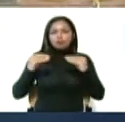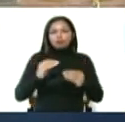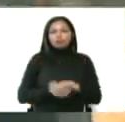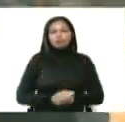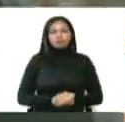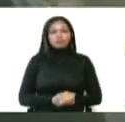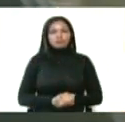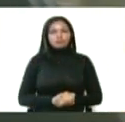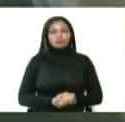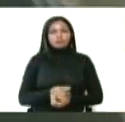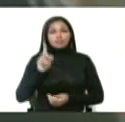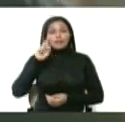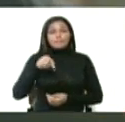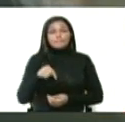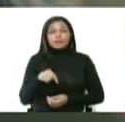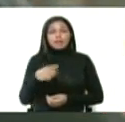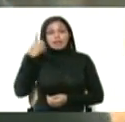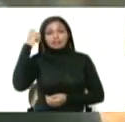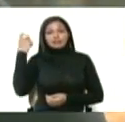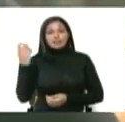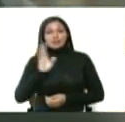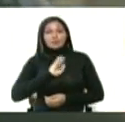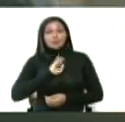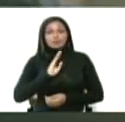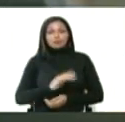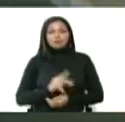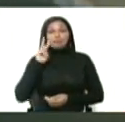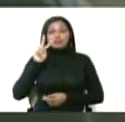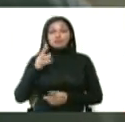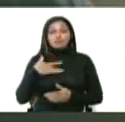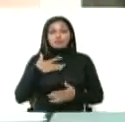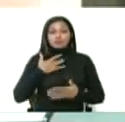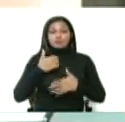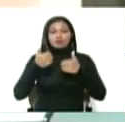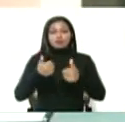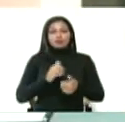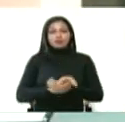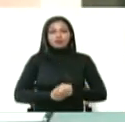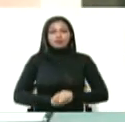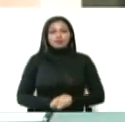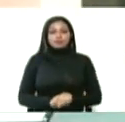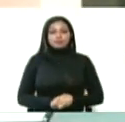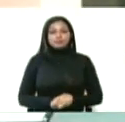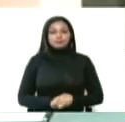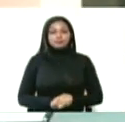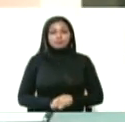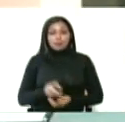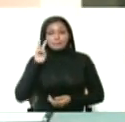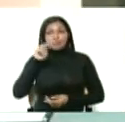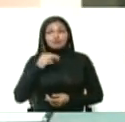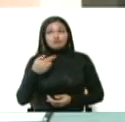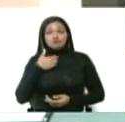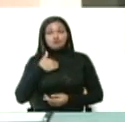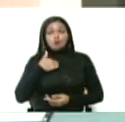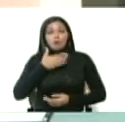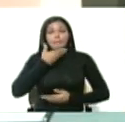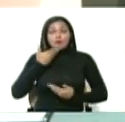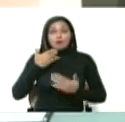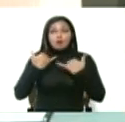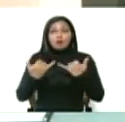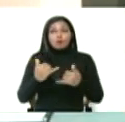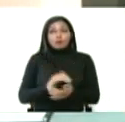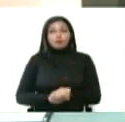Y es psiquiatra, es mi psiquiatra personal. Miren, yo estoy bastante bien. Miren cómo he mejorado.